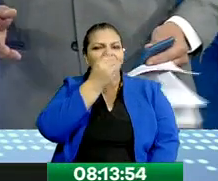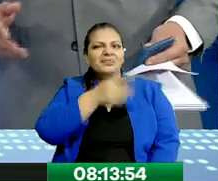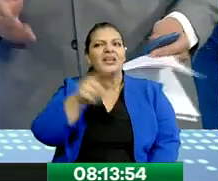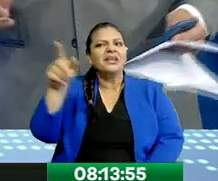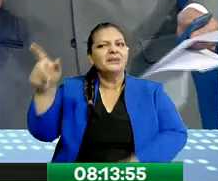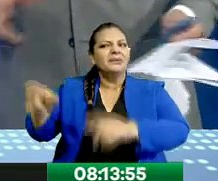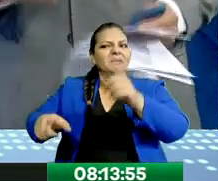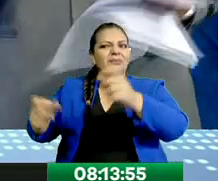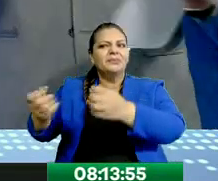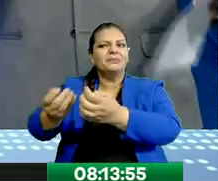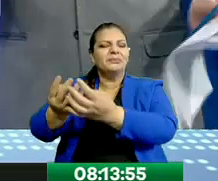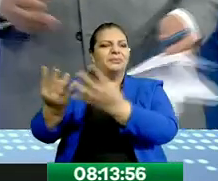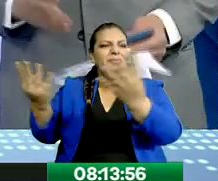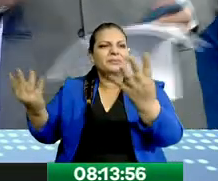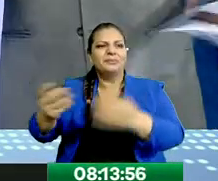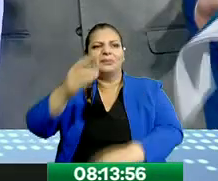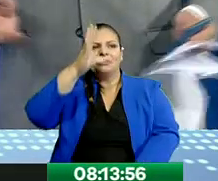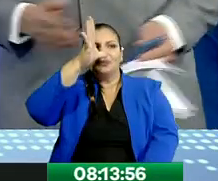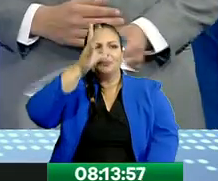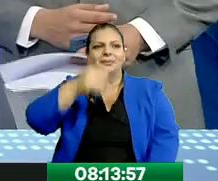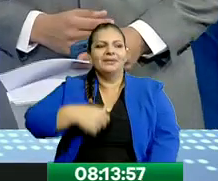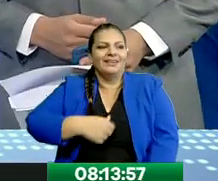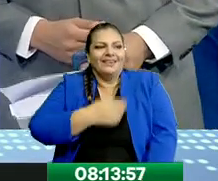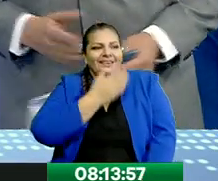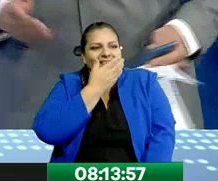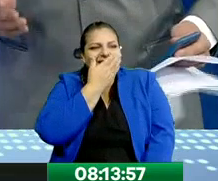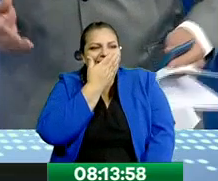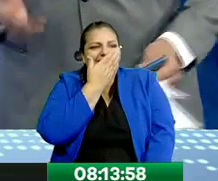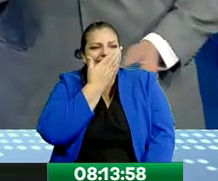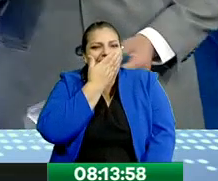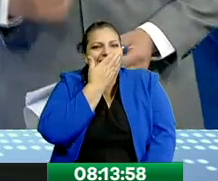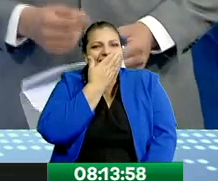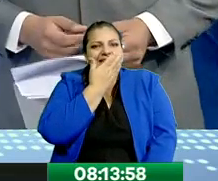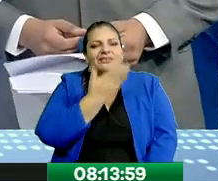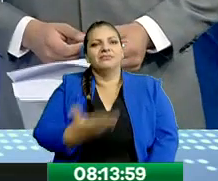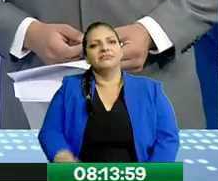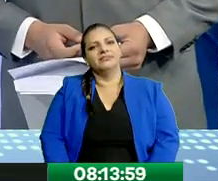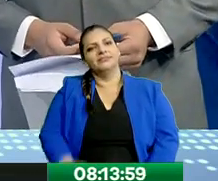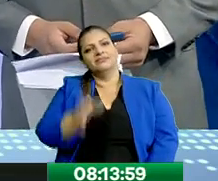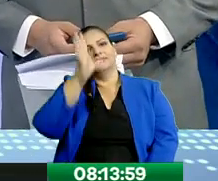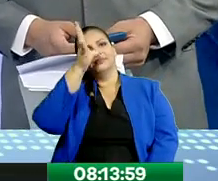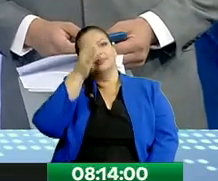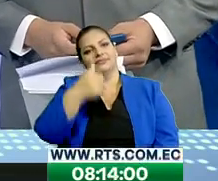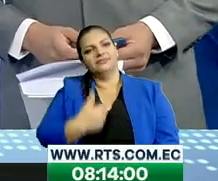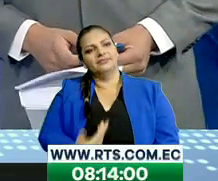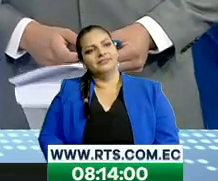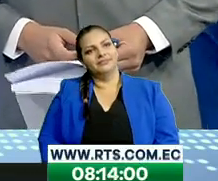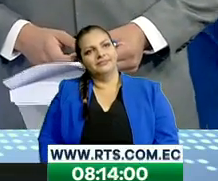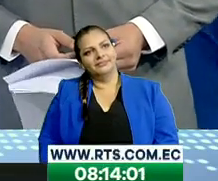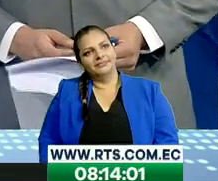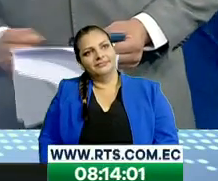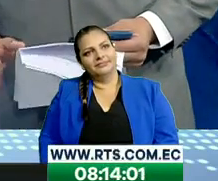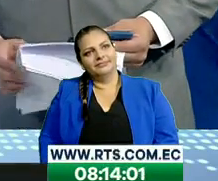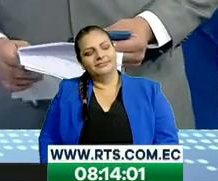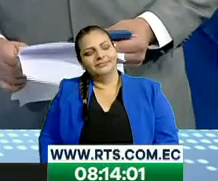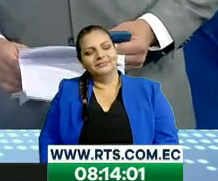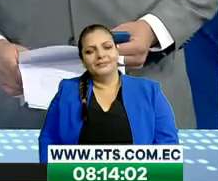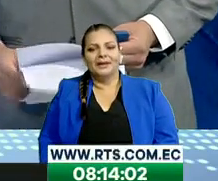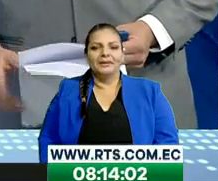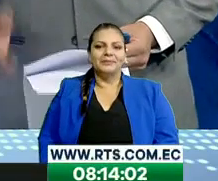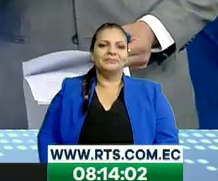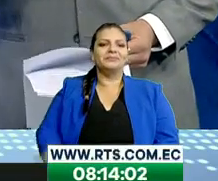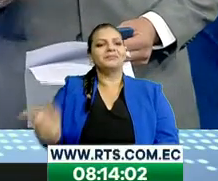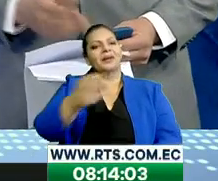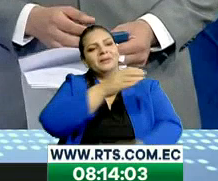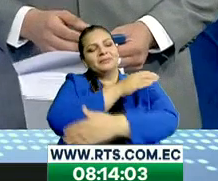Papá Noel y demás, se ponen ellos alegres, risueños y demás. Pero al fin y al cabo, te mandamos un abrazo inmenso y más adelante volveremos a estar